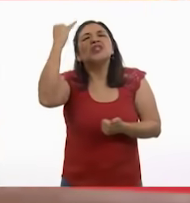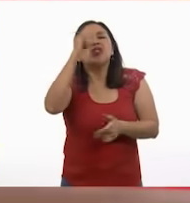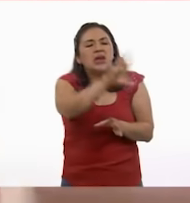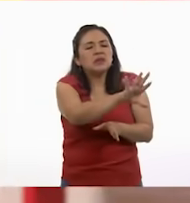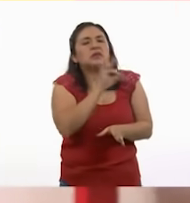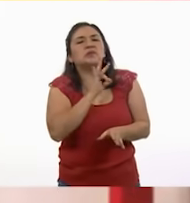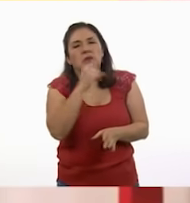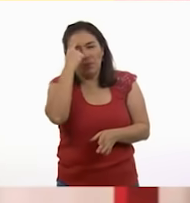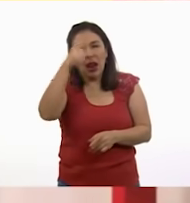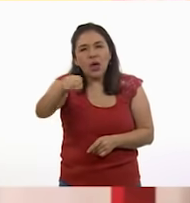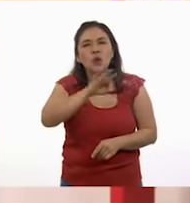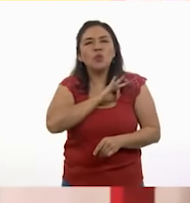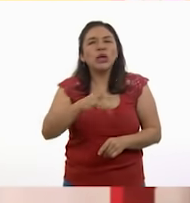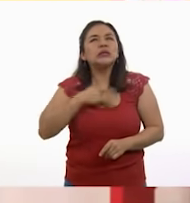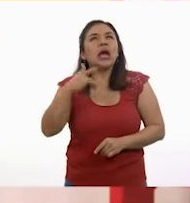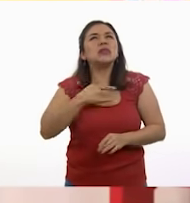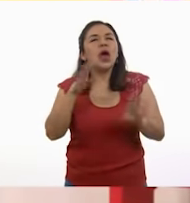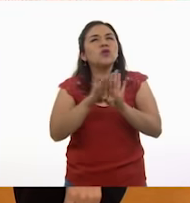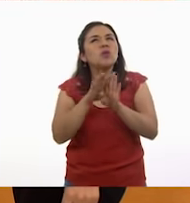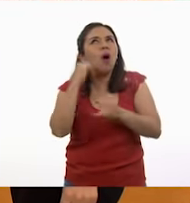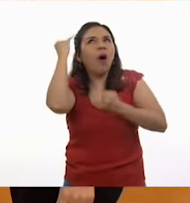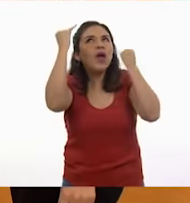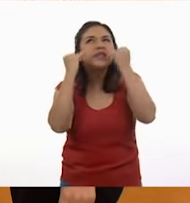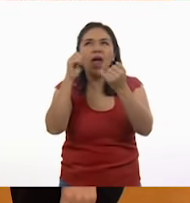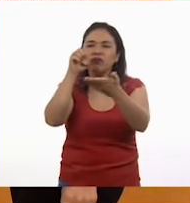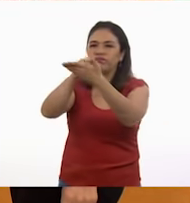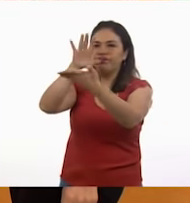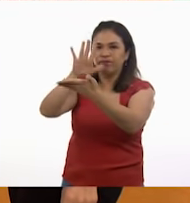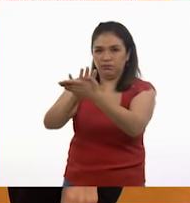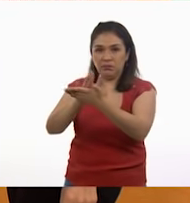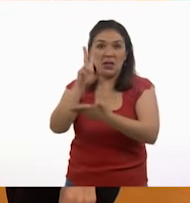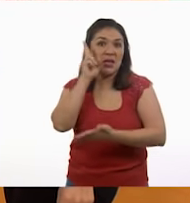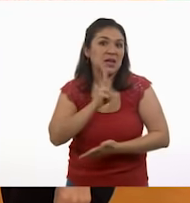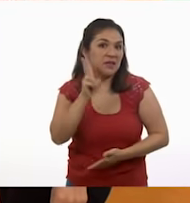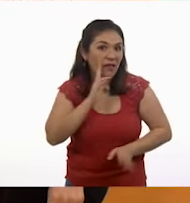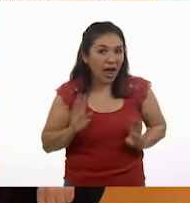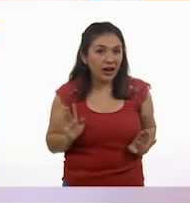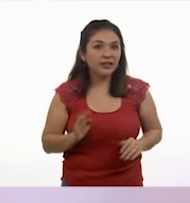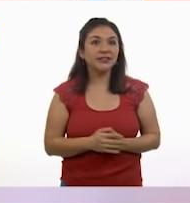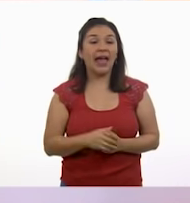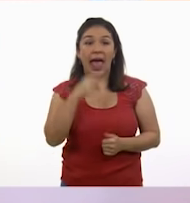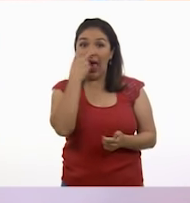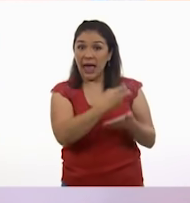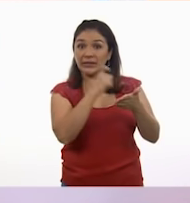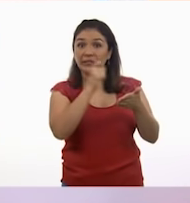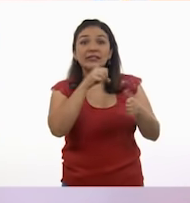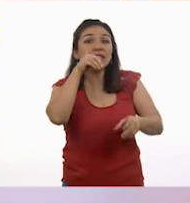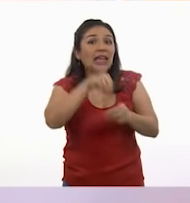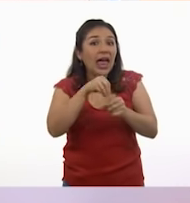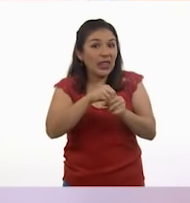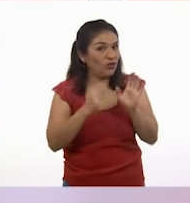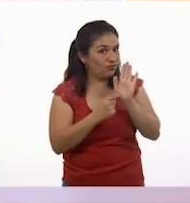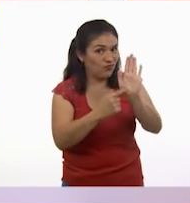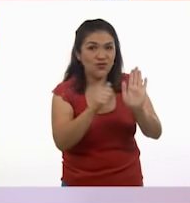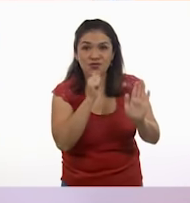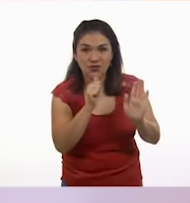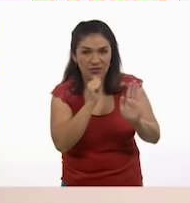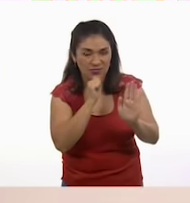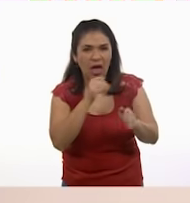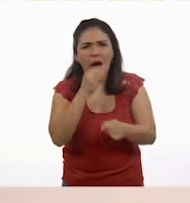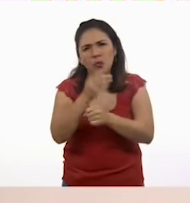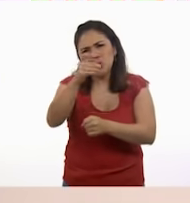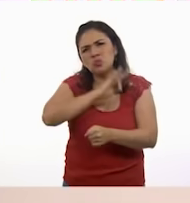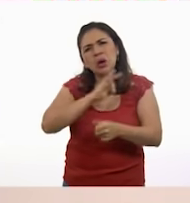tener alguna referencia el secreto todavía nos la vamos a presentar mira vista tú puedes empezar con